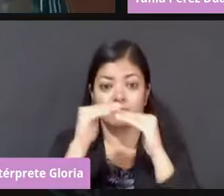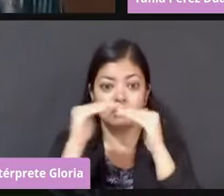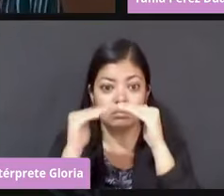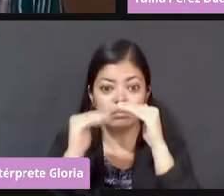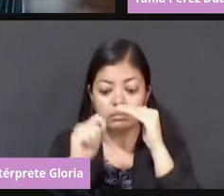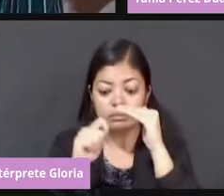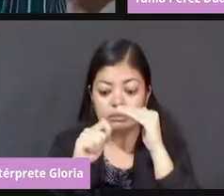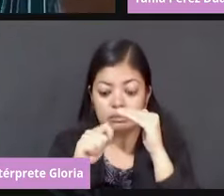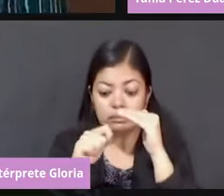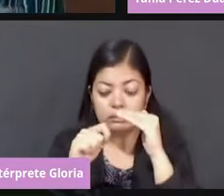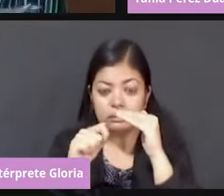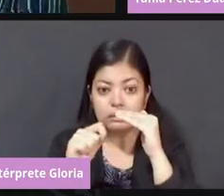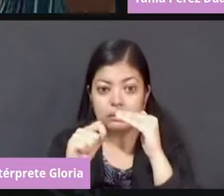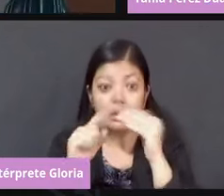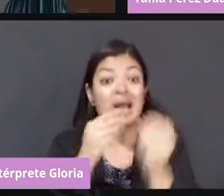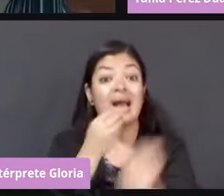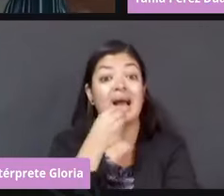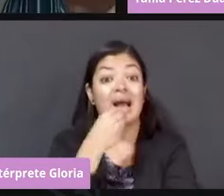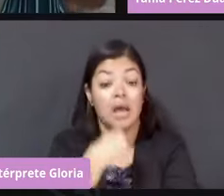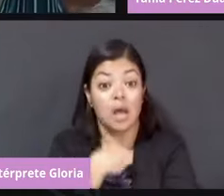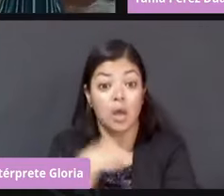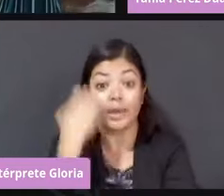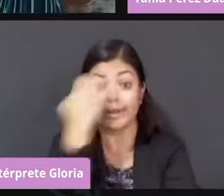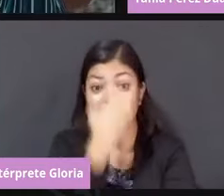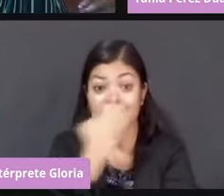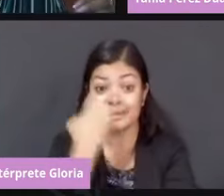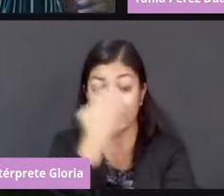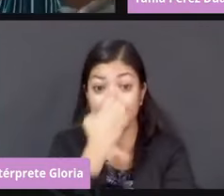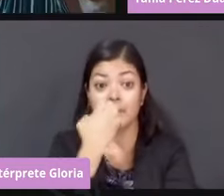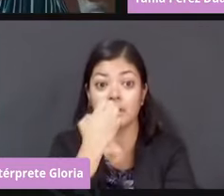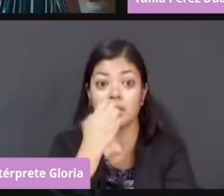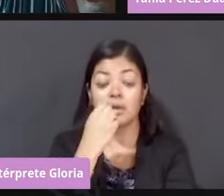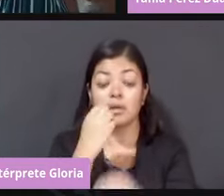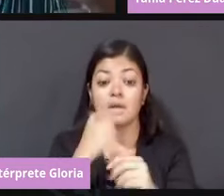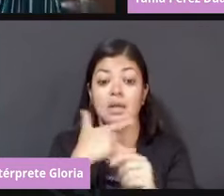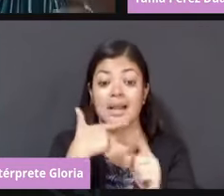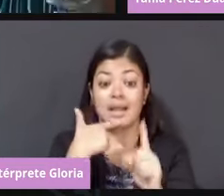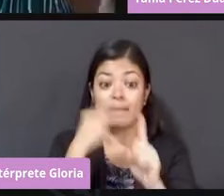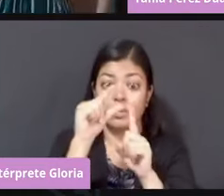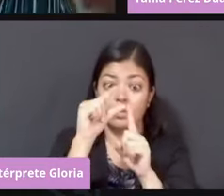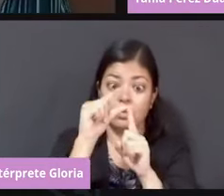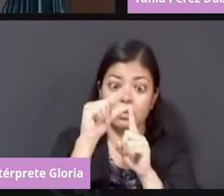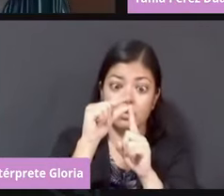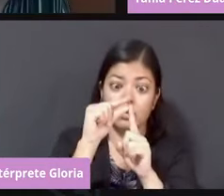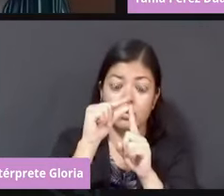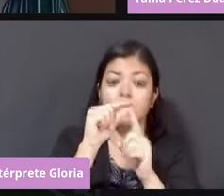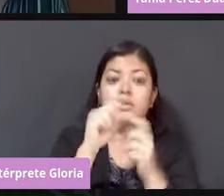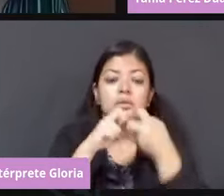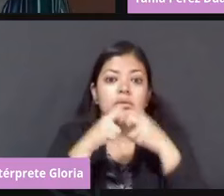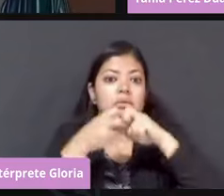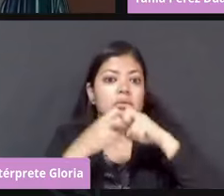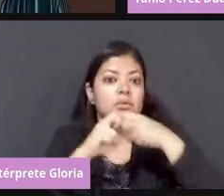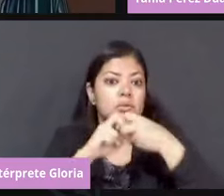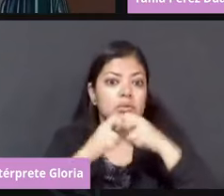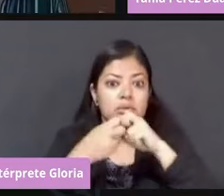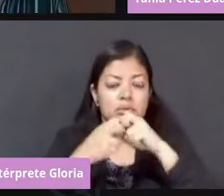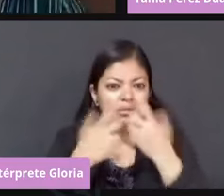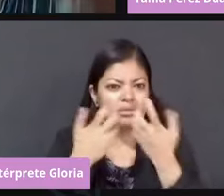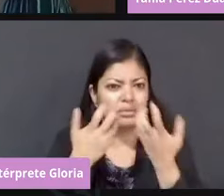necesitan, aunque estén en un examen, aunque estén en alguna situación que les lleve, esto les provoque una complejidad educativa